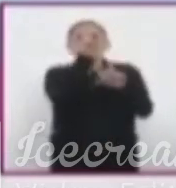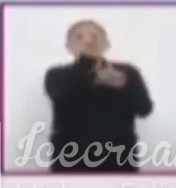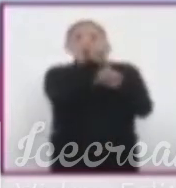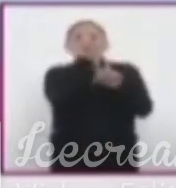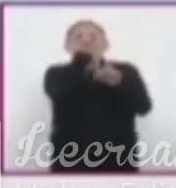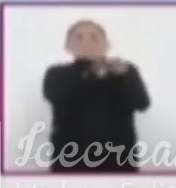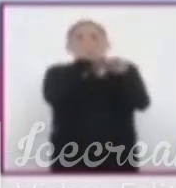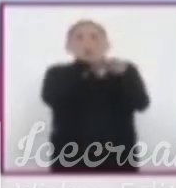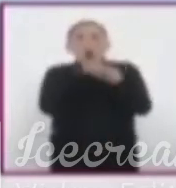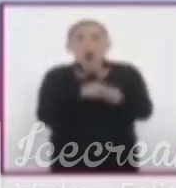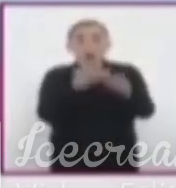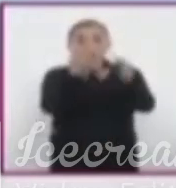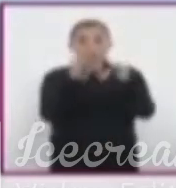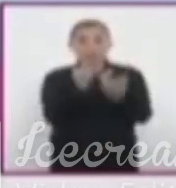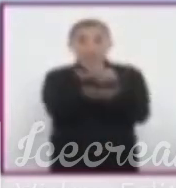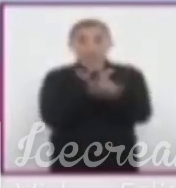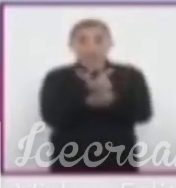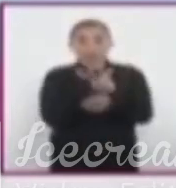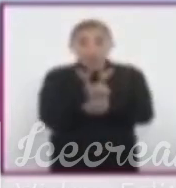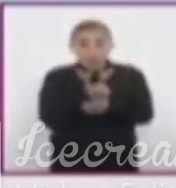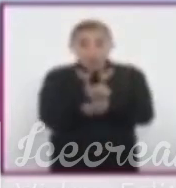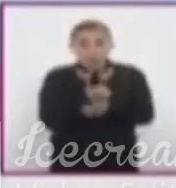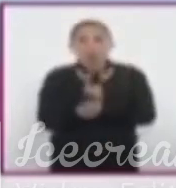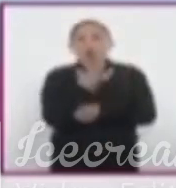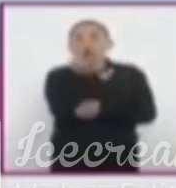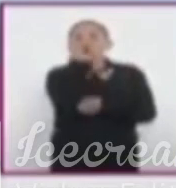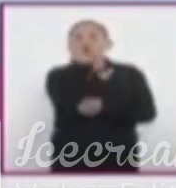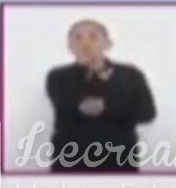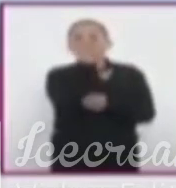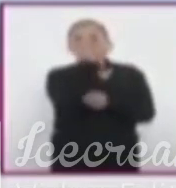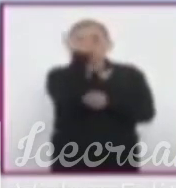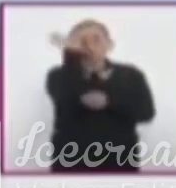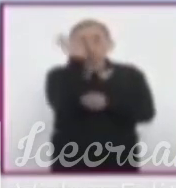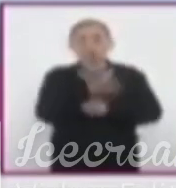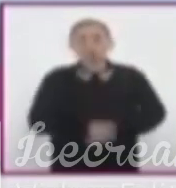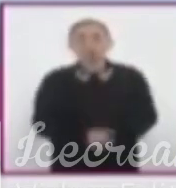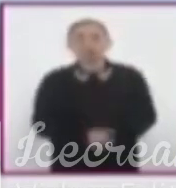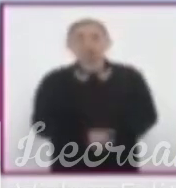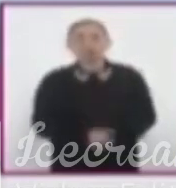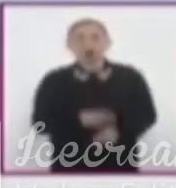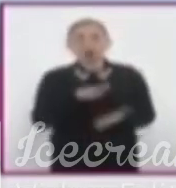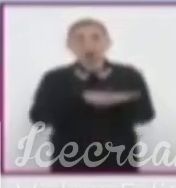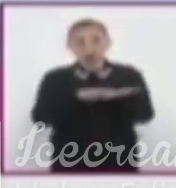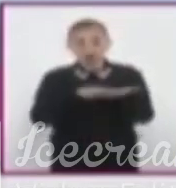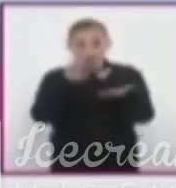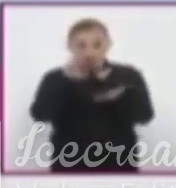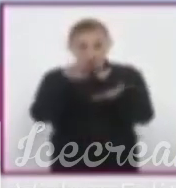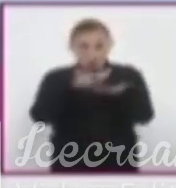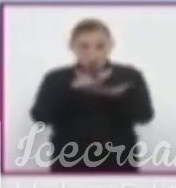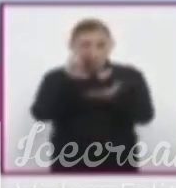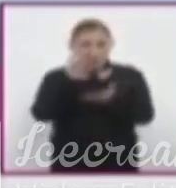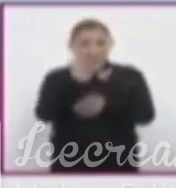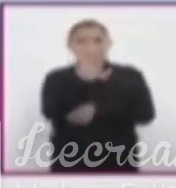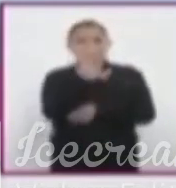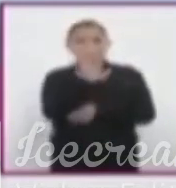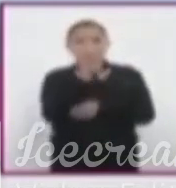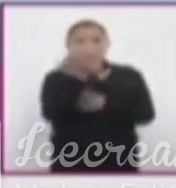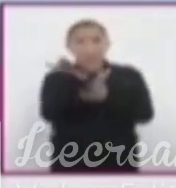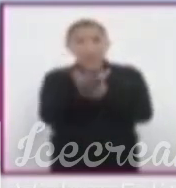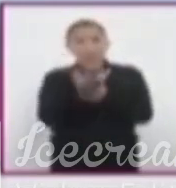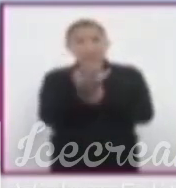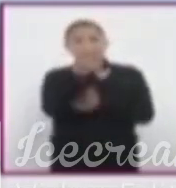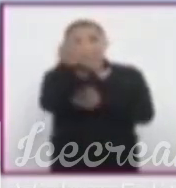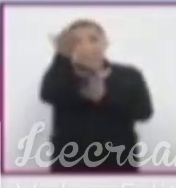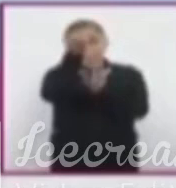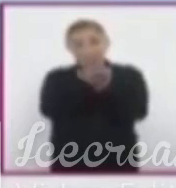cuadrito. En el bloque azul, coloreamos un cuadrito más. En el bloque rosa, como 50 es la mitad de